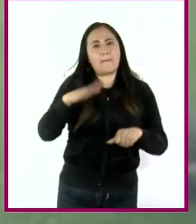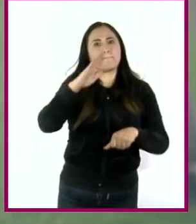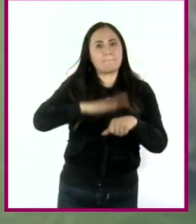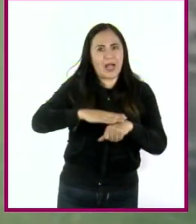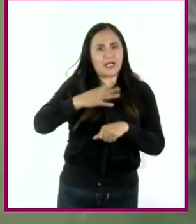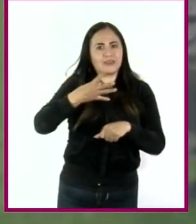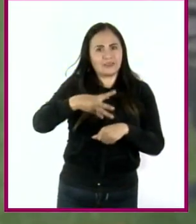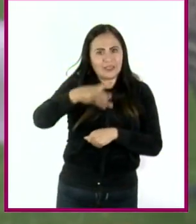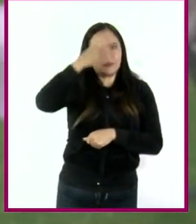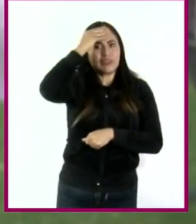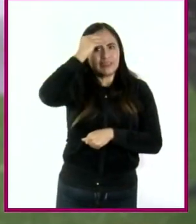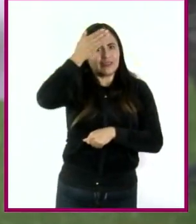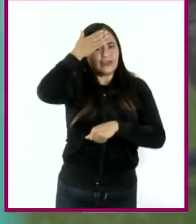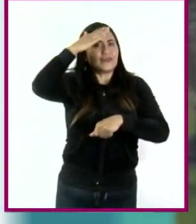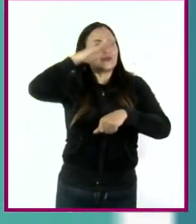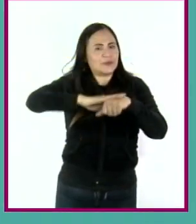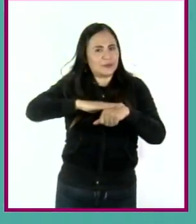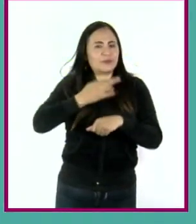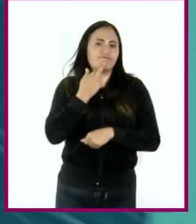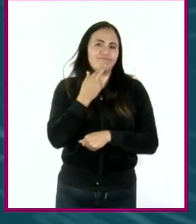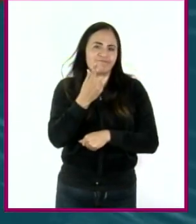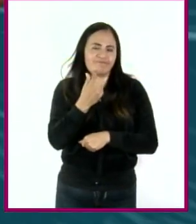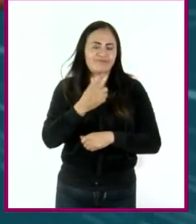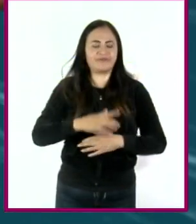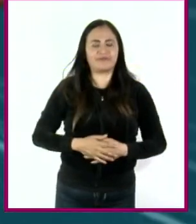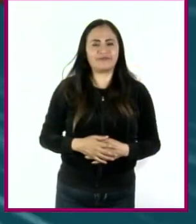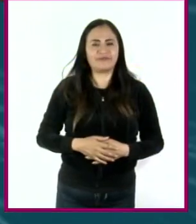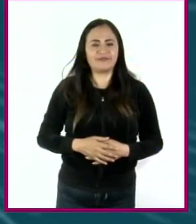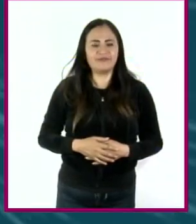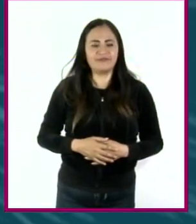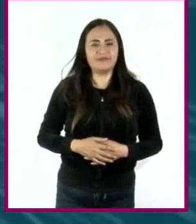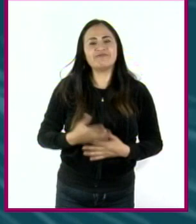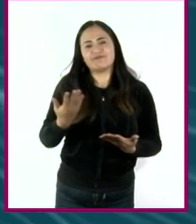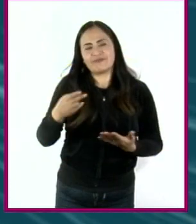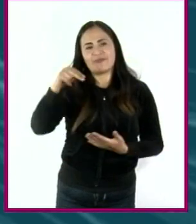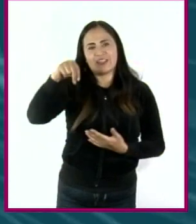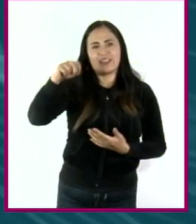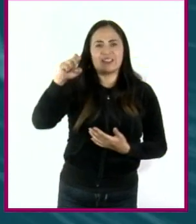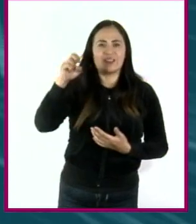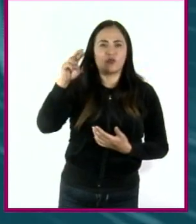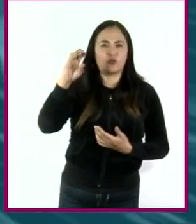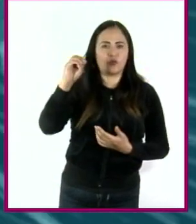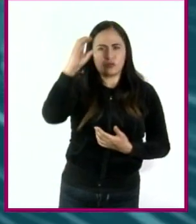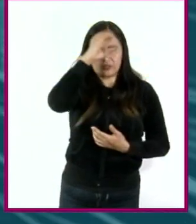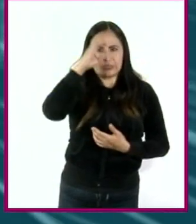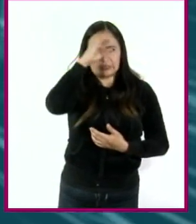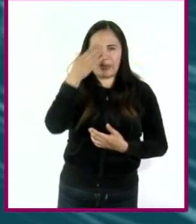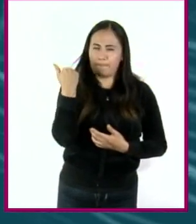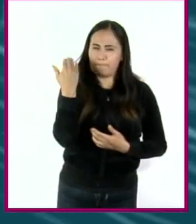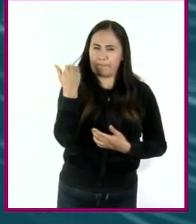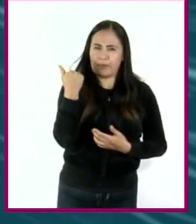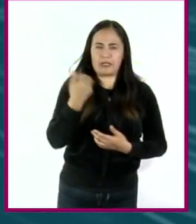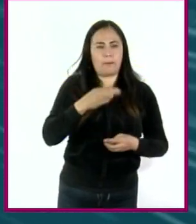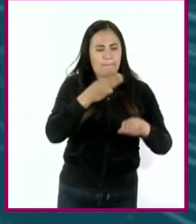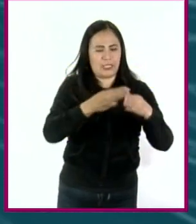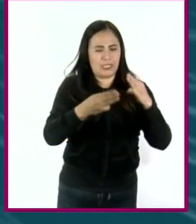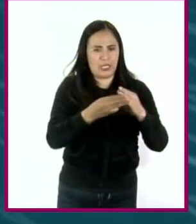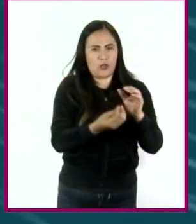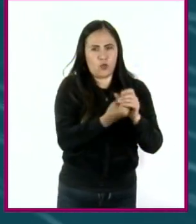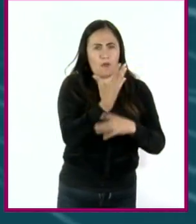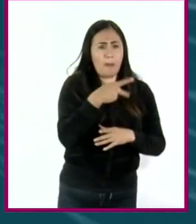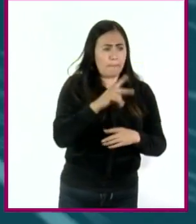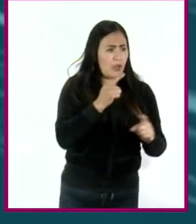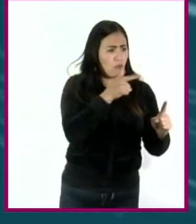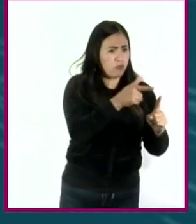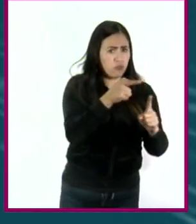retener información. Sin duda, la neurociencia es una disciplina muy nueva, pero con amplios alcances en muchas áreas de